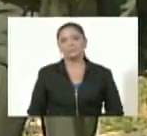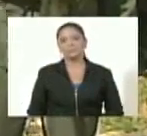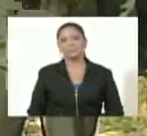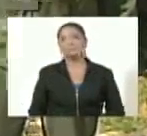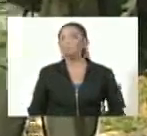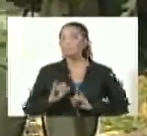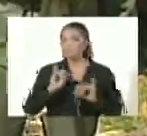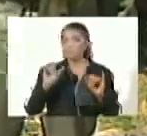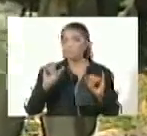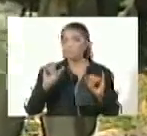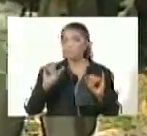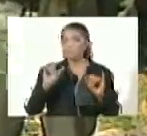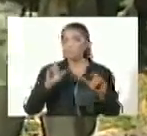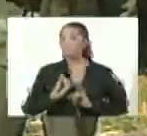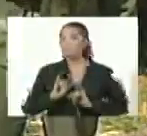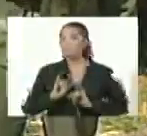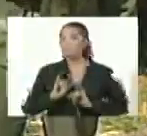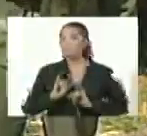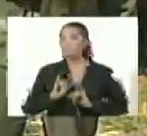Se ha controlado